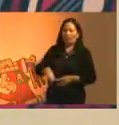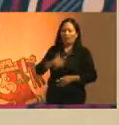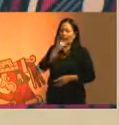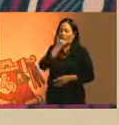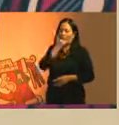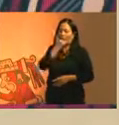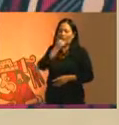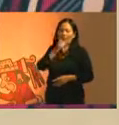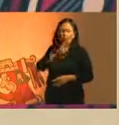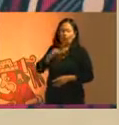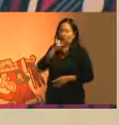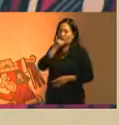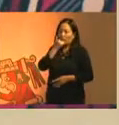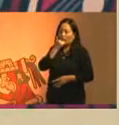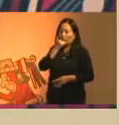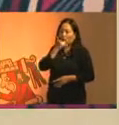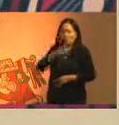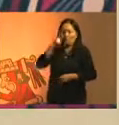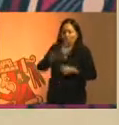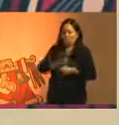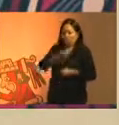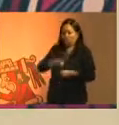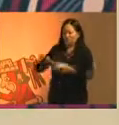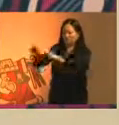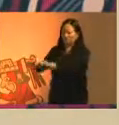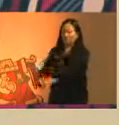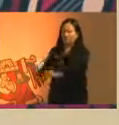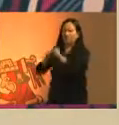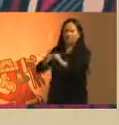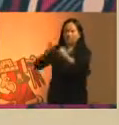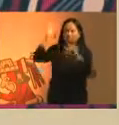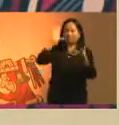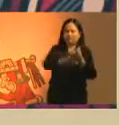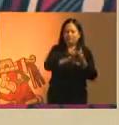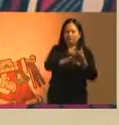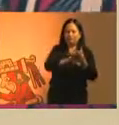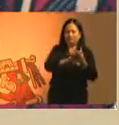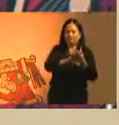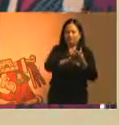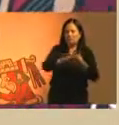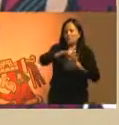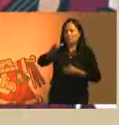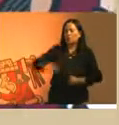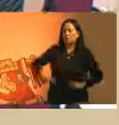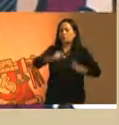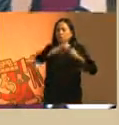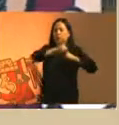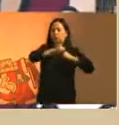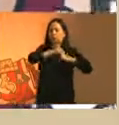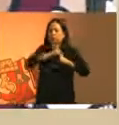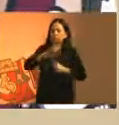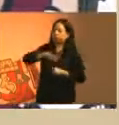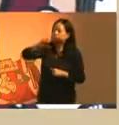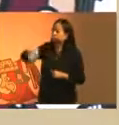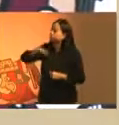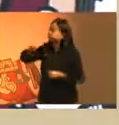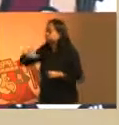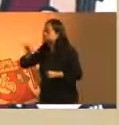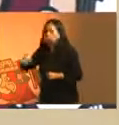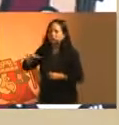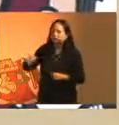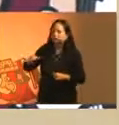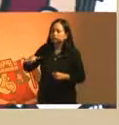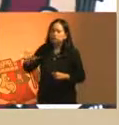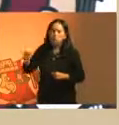dio órdenes primero de que lo arrestaran pero llegaban los soldados a arrestar a primo tapia la primera vez no lo encontraron porque tapia tenía